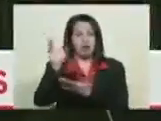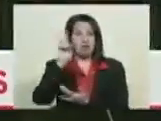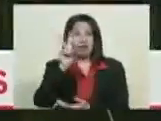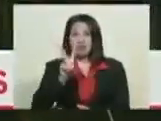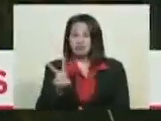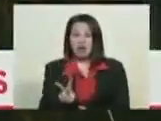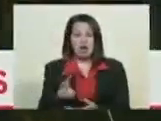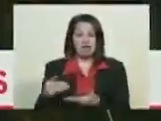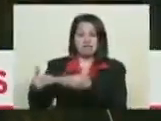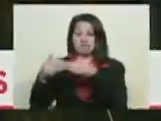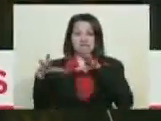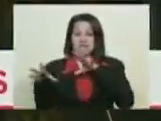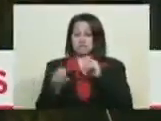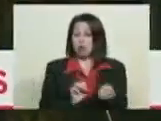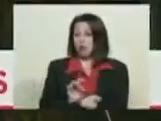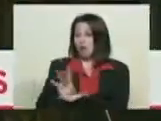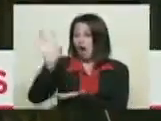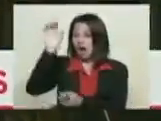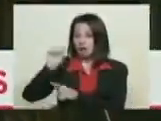este imperialismo